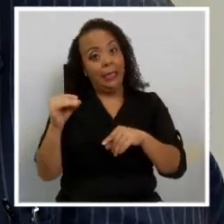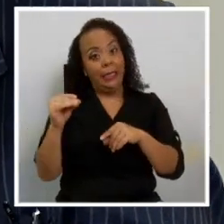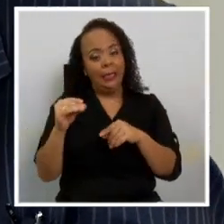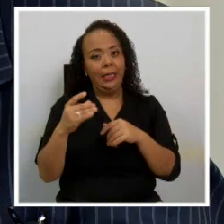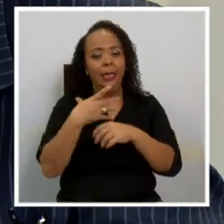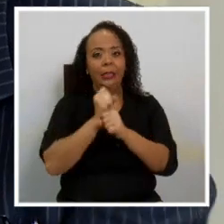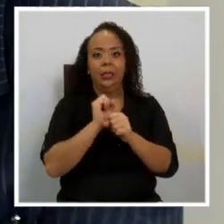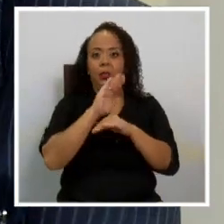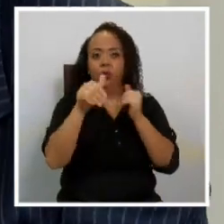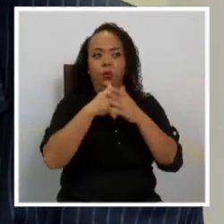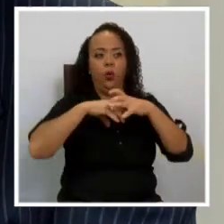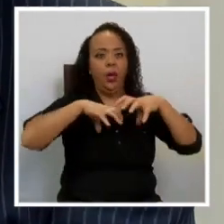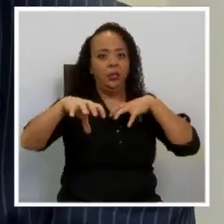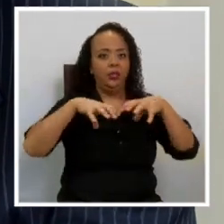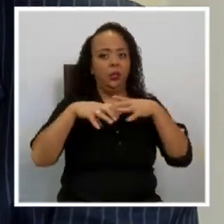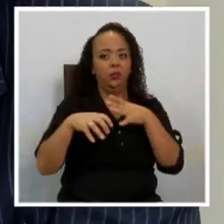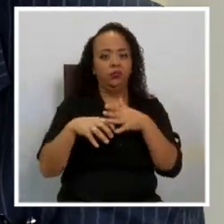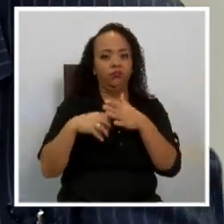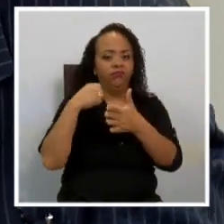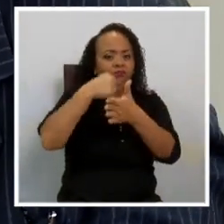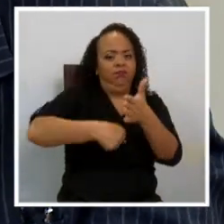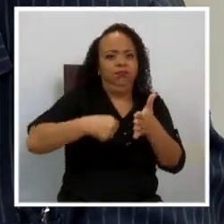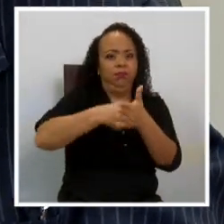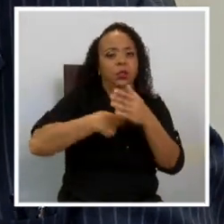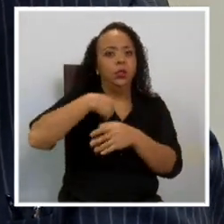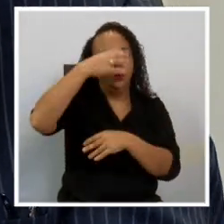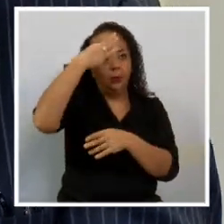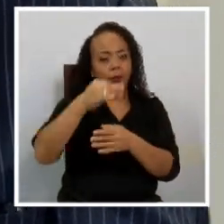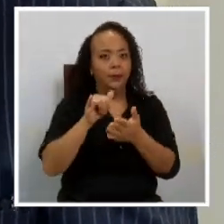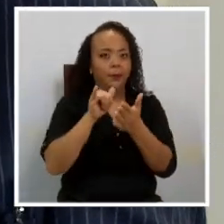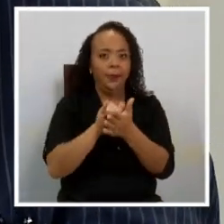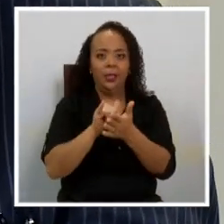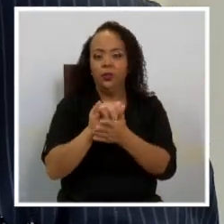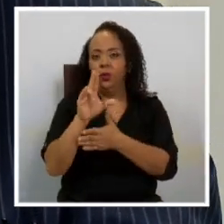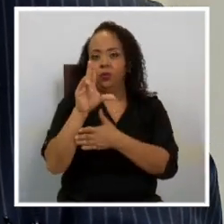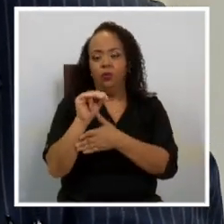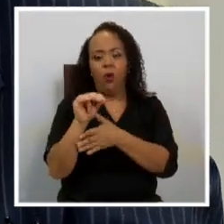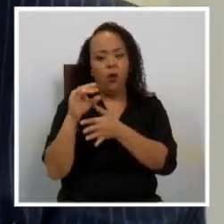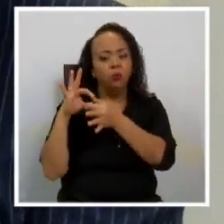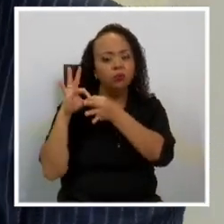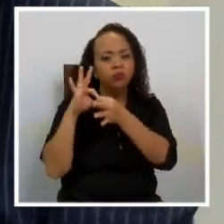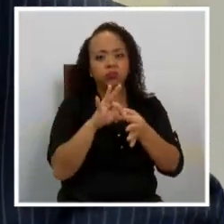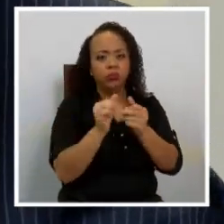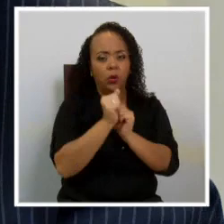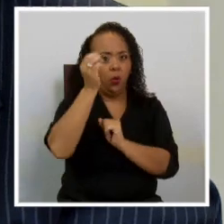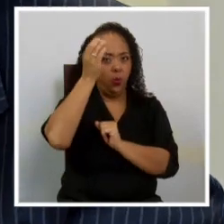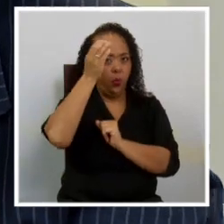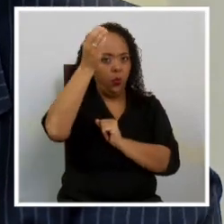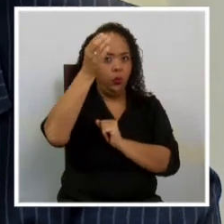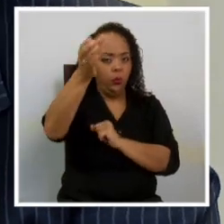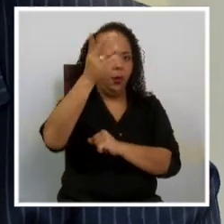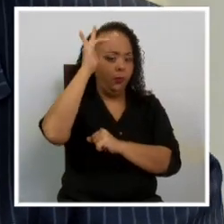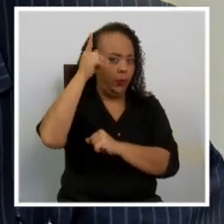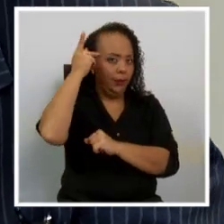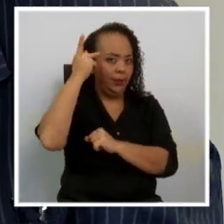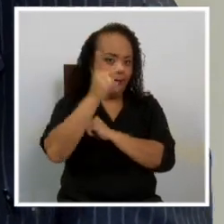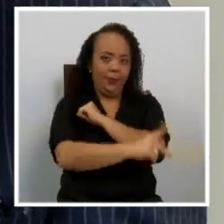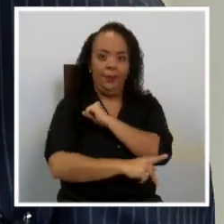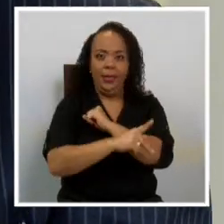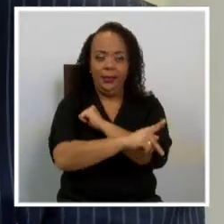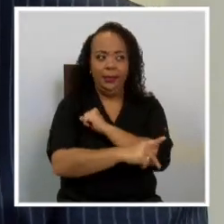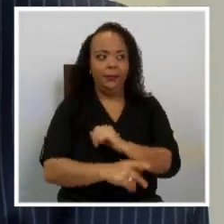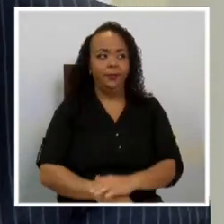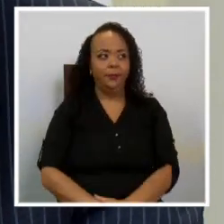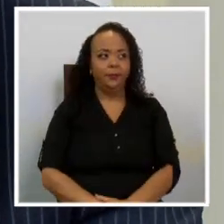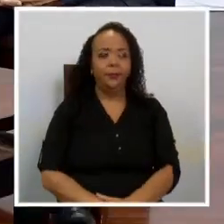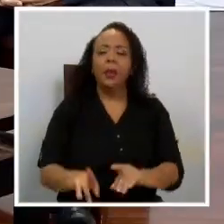a la acción represiva. Pienso que eso no sería consecuente con la cultura política del país. No sería